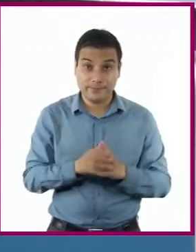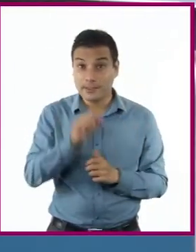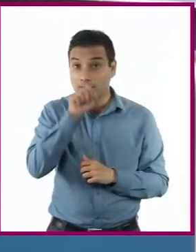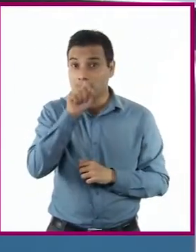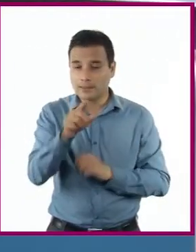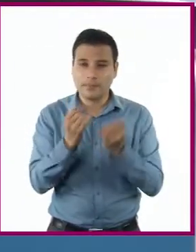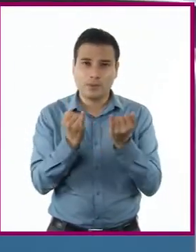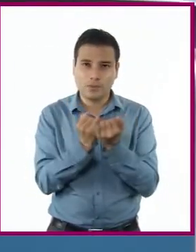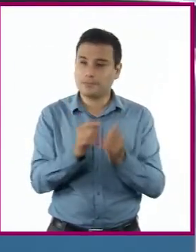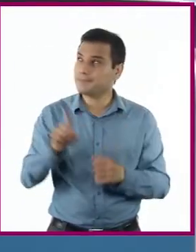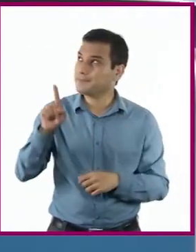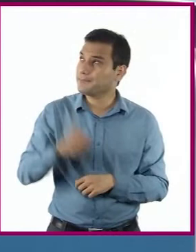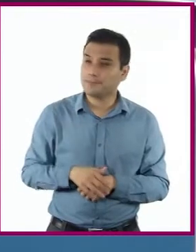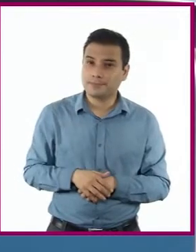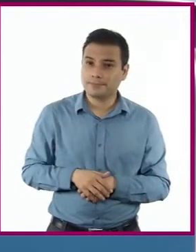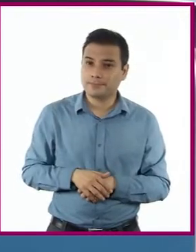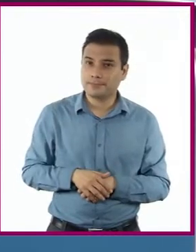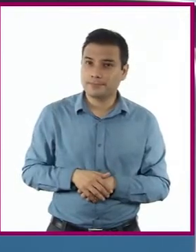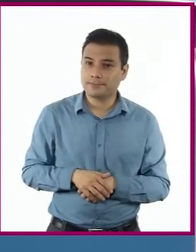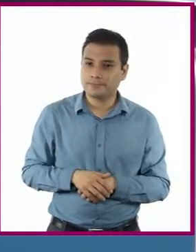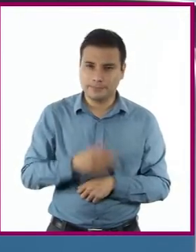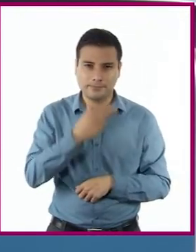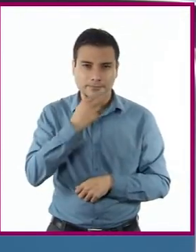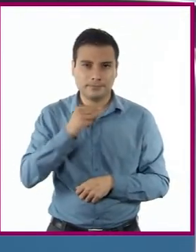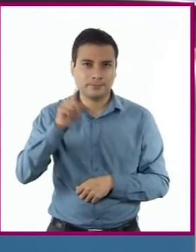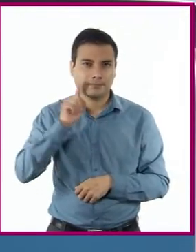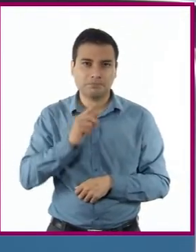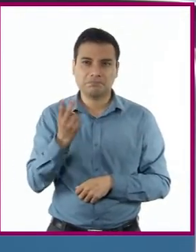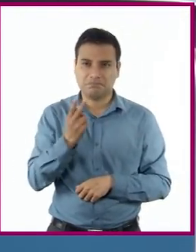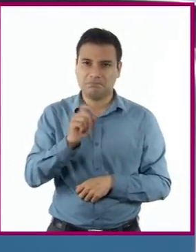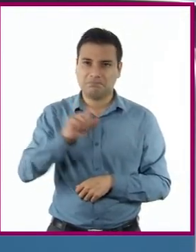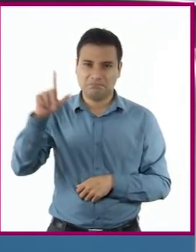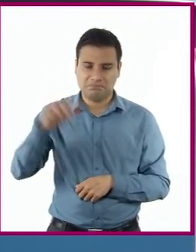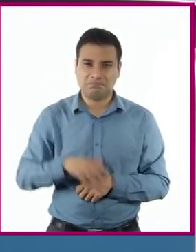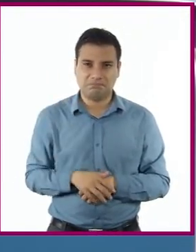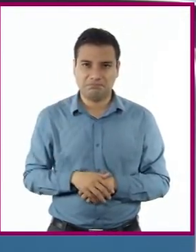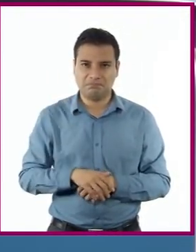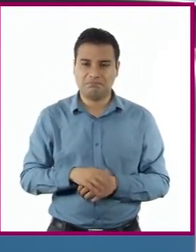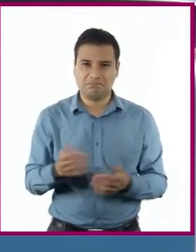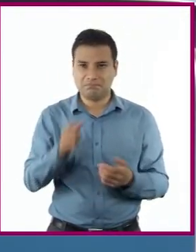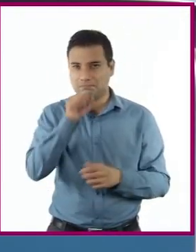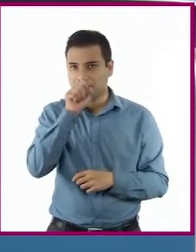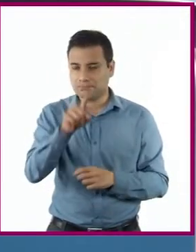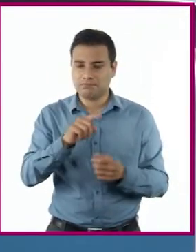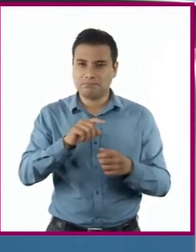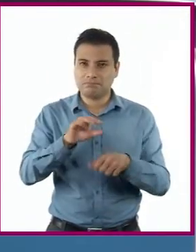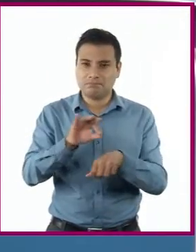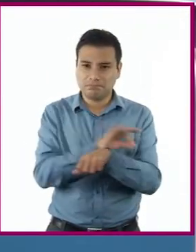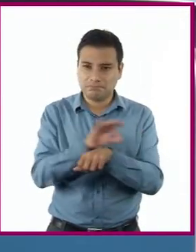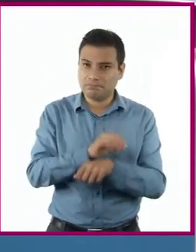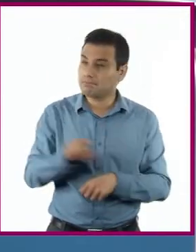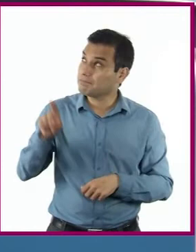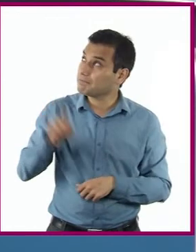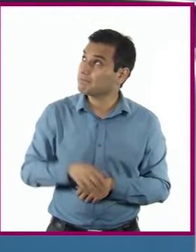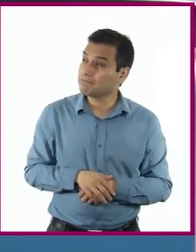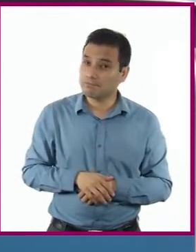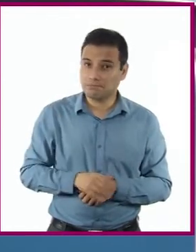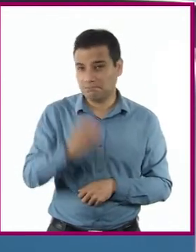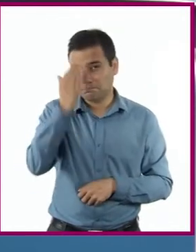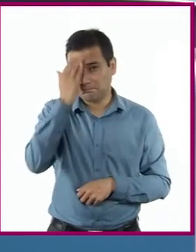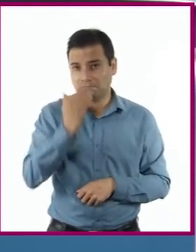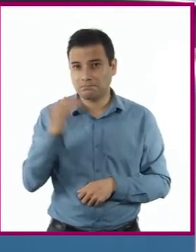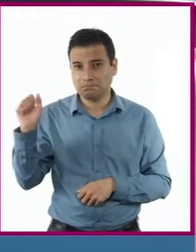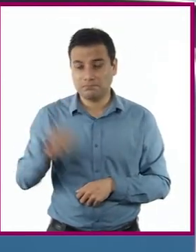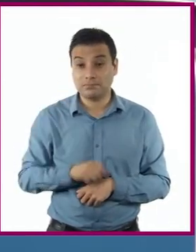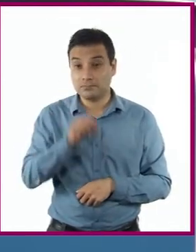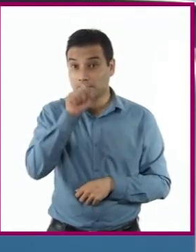plásticos como Manuel Felgueres y Leonora Carrington, junto con arquitectos como Luis Barragán y Teodoro González de León.